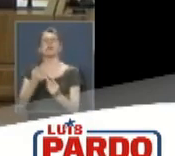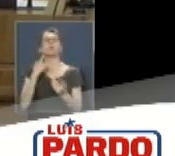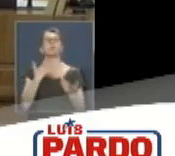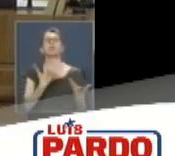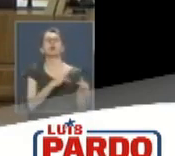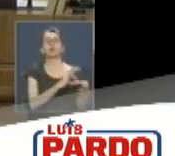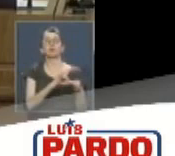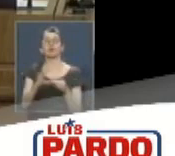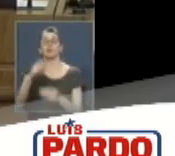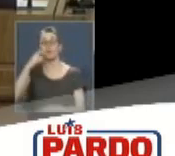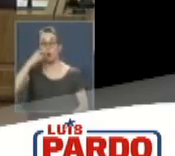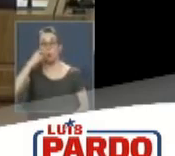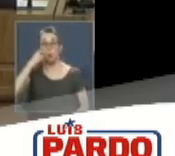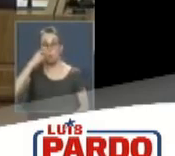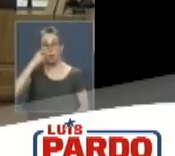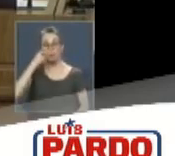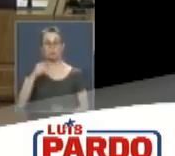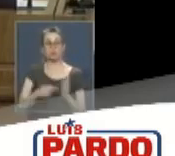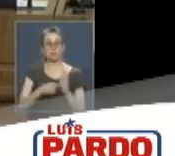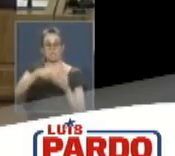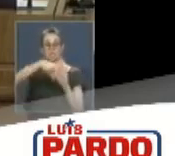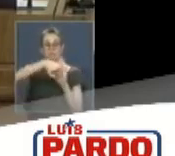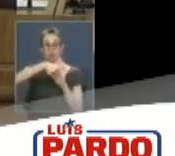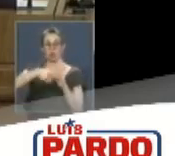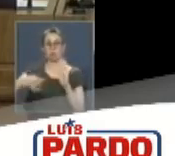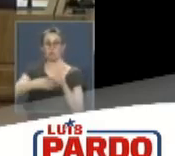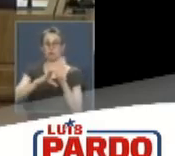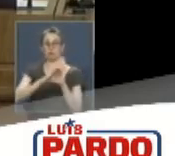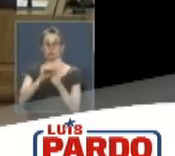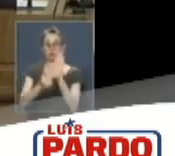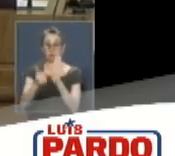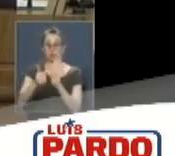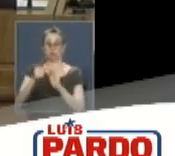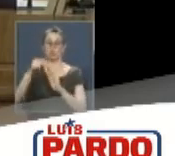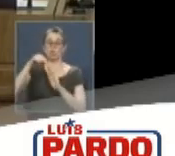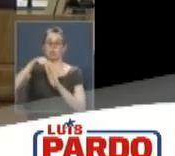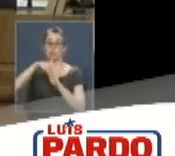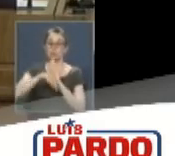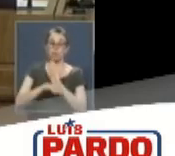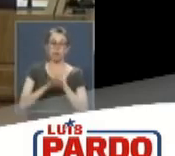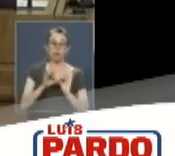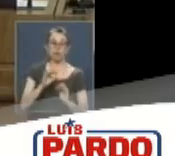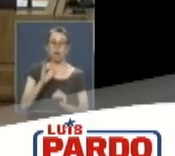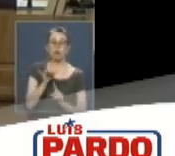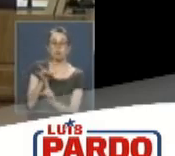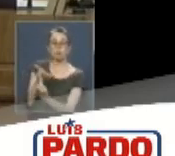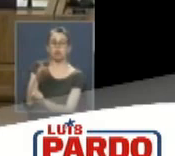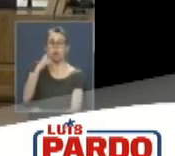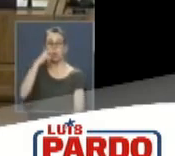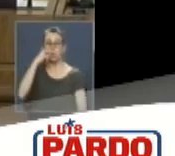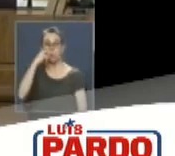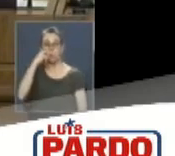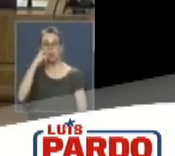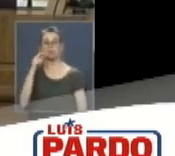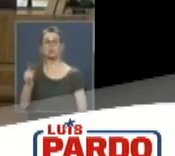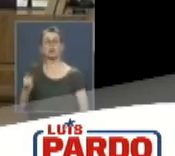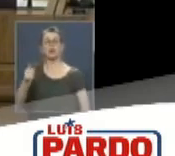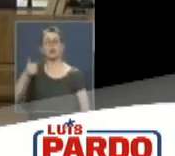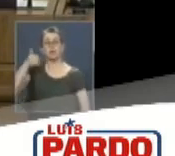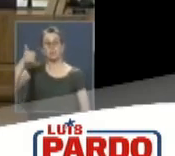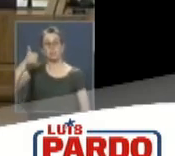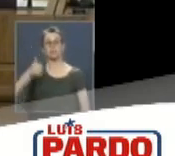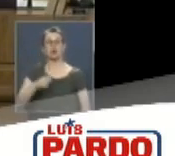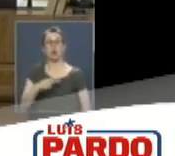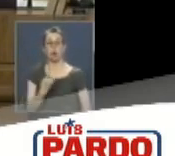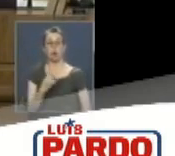humanitarias. Se trata de una norma que no solo es inconstitucional, sino que es profundamente inhumana. Tal como lo ha prevenido el director ejecutivo de Human